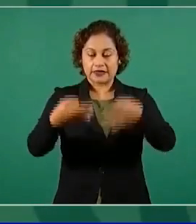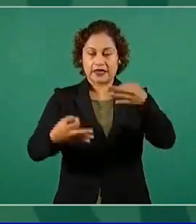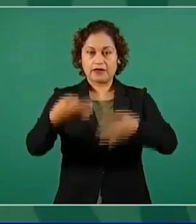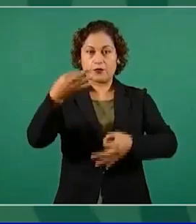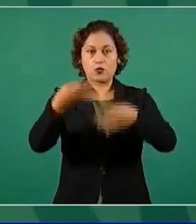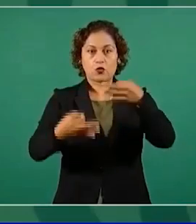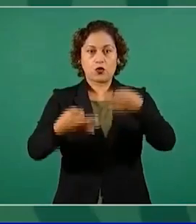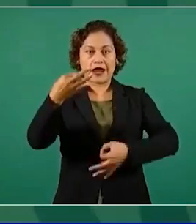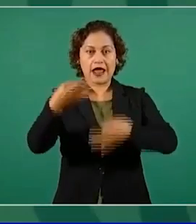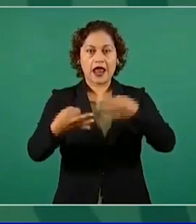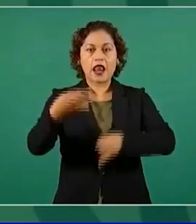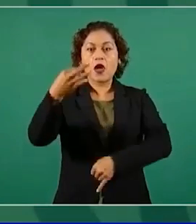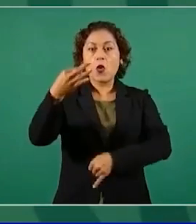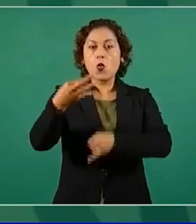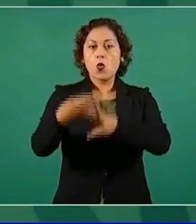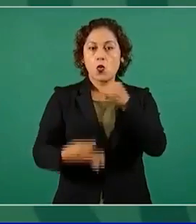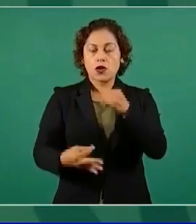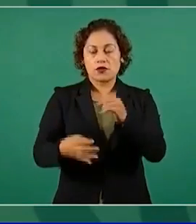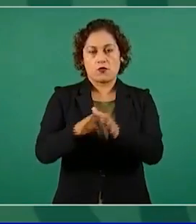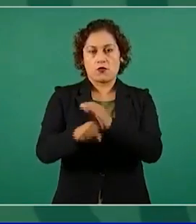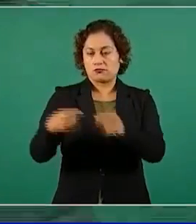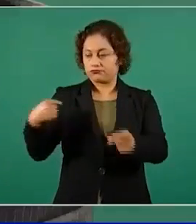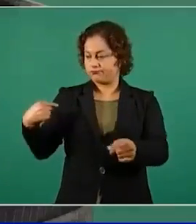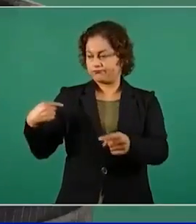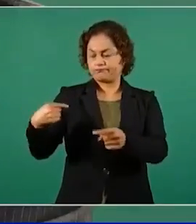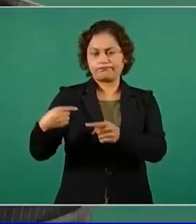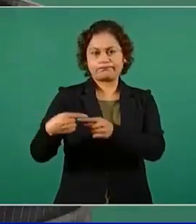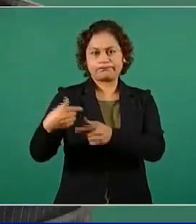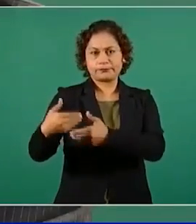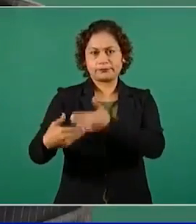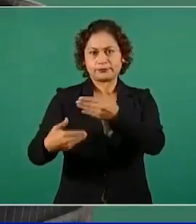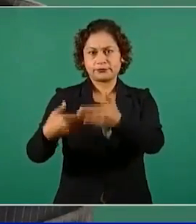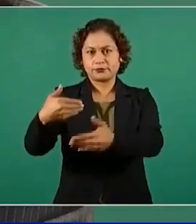son definitivas.